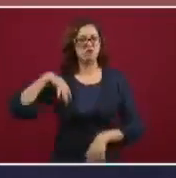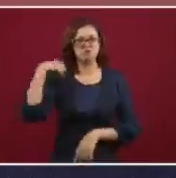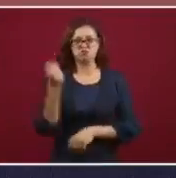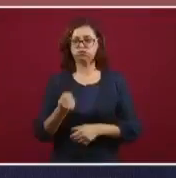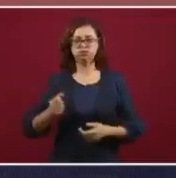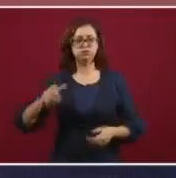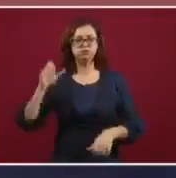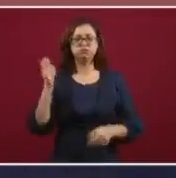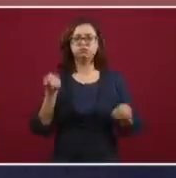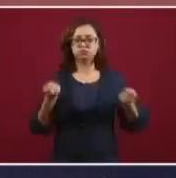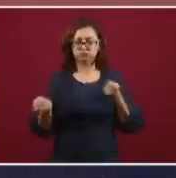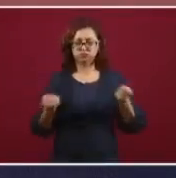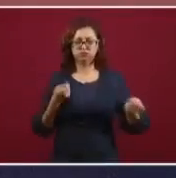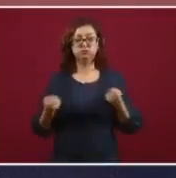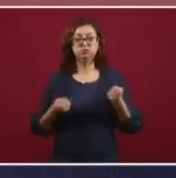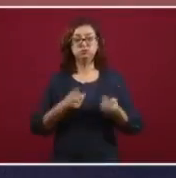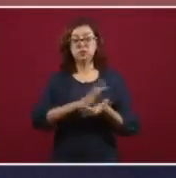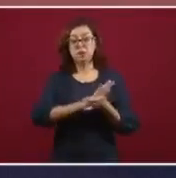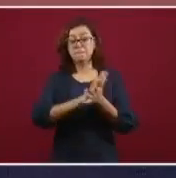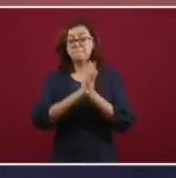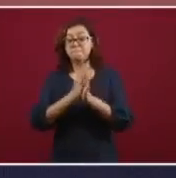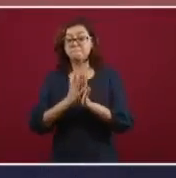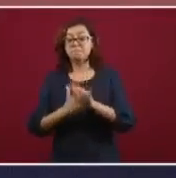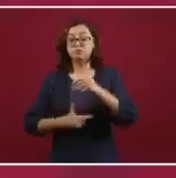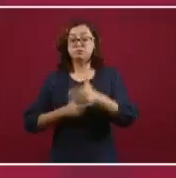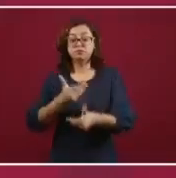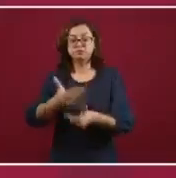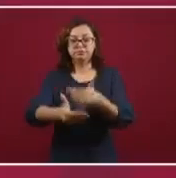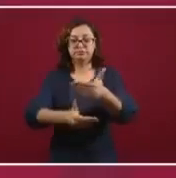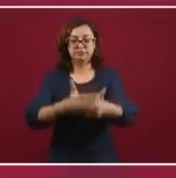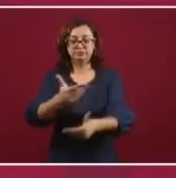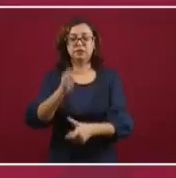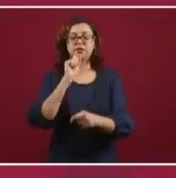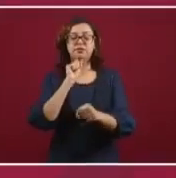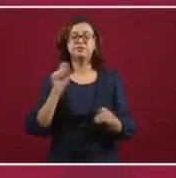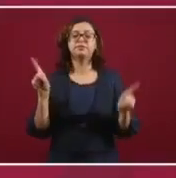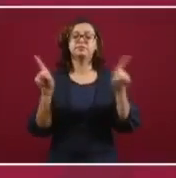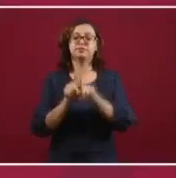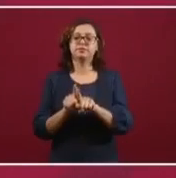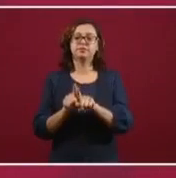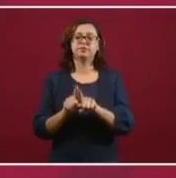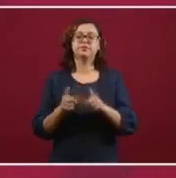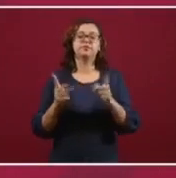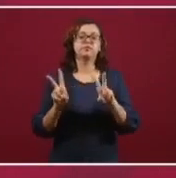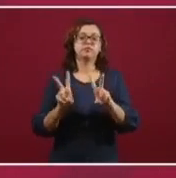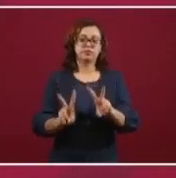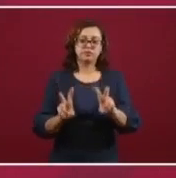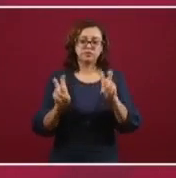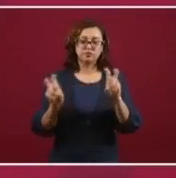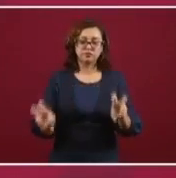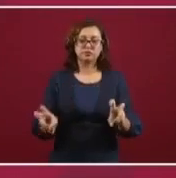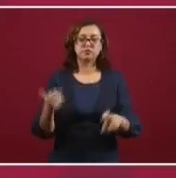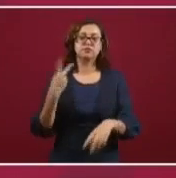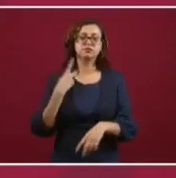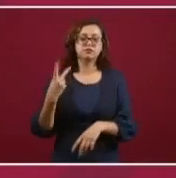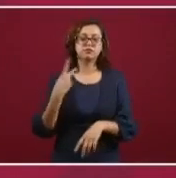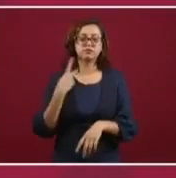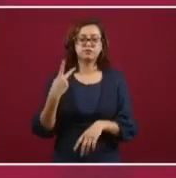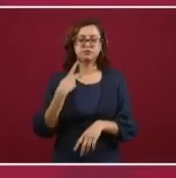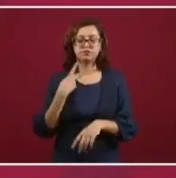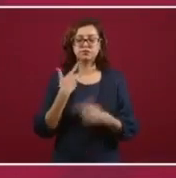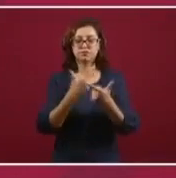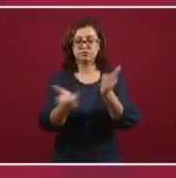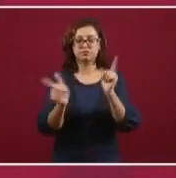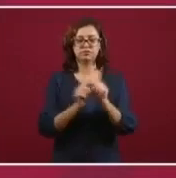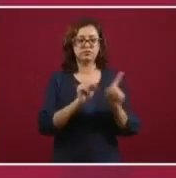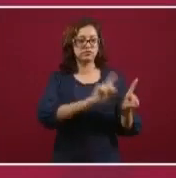proceso que se está llevando a cabo. Lo mismo en el terreno político